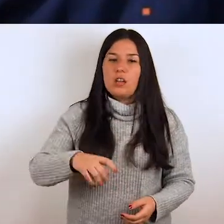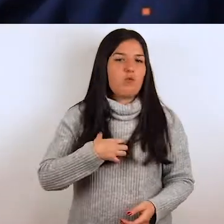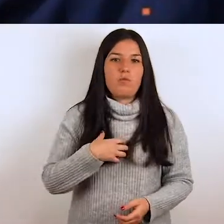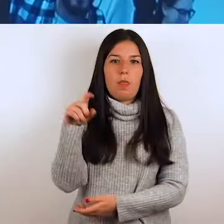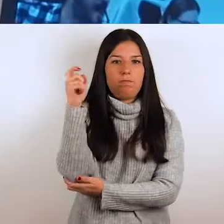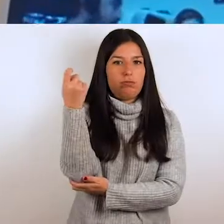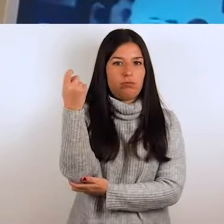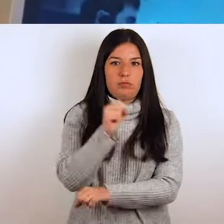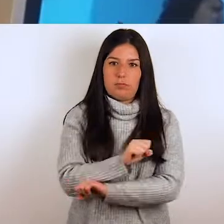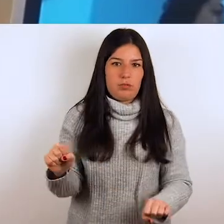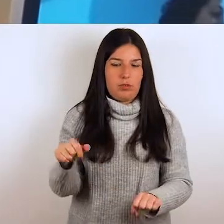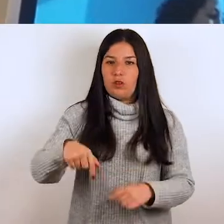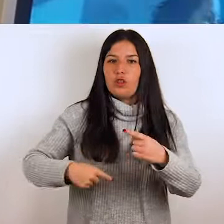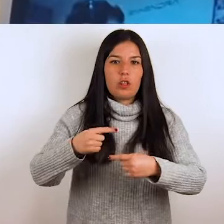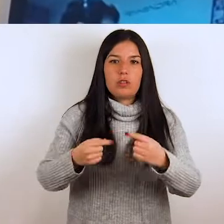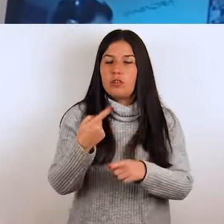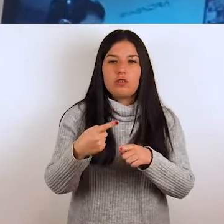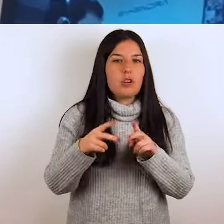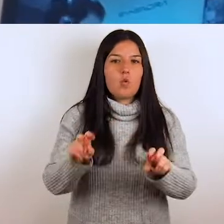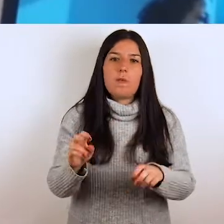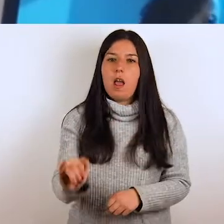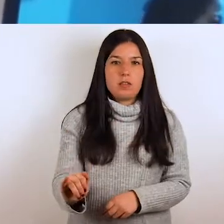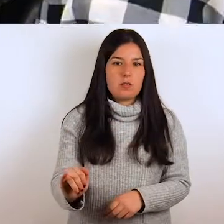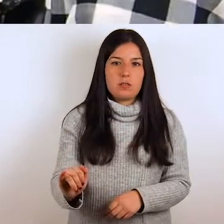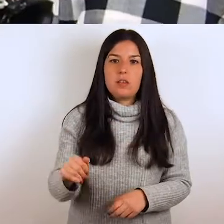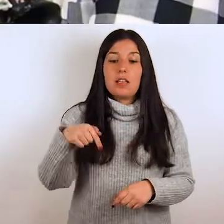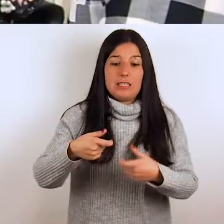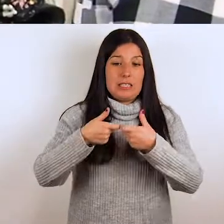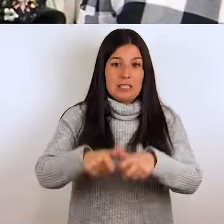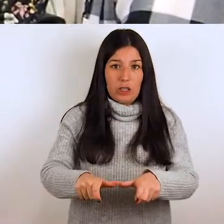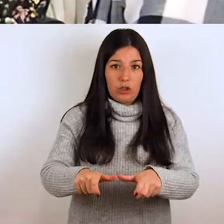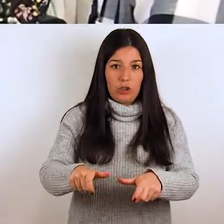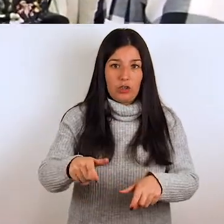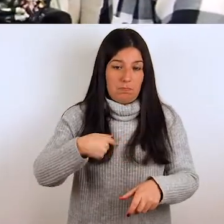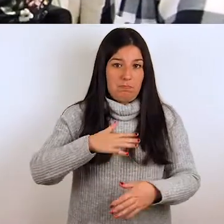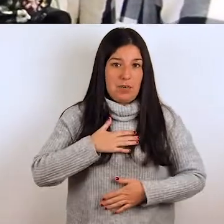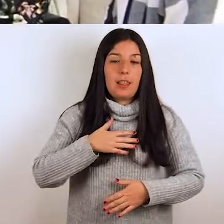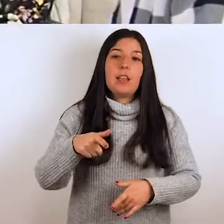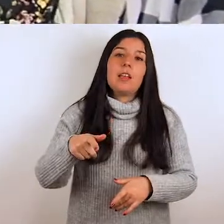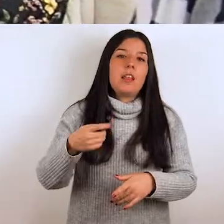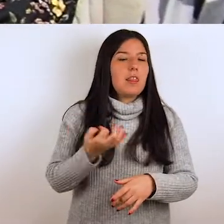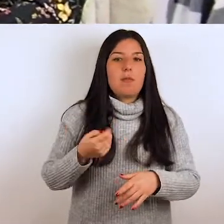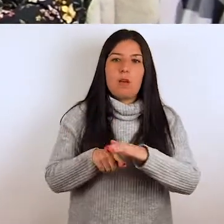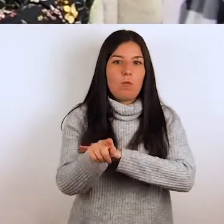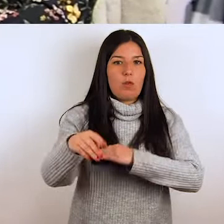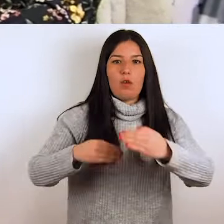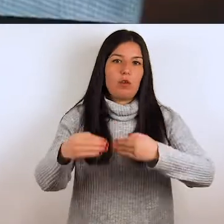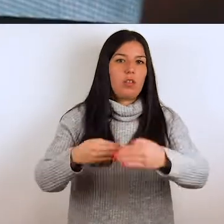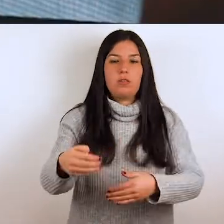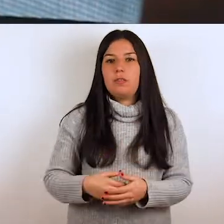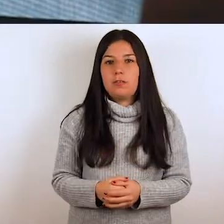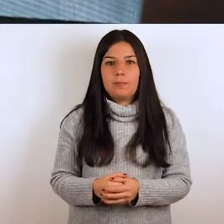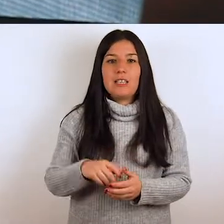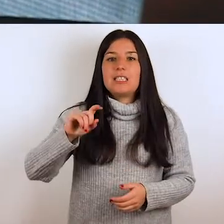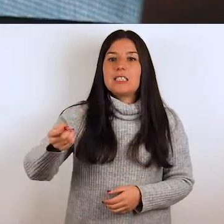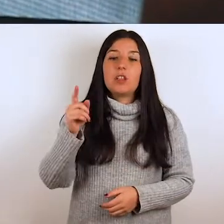puedes estancarte, cada día aprendes algo nuevo. El sector al que pertenecemos requiere una evolución constante. En Sendra no solo firma facturación y pago, sino que